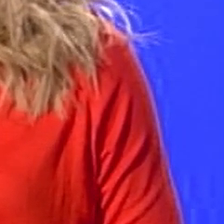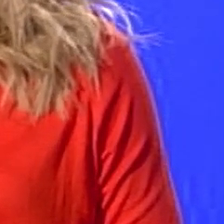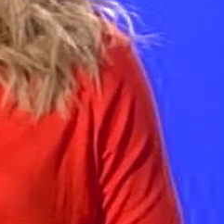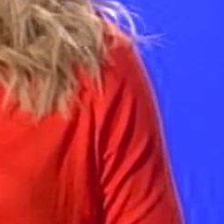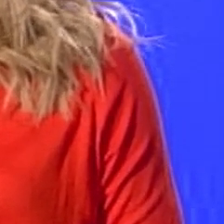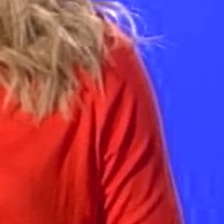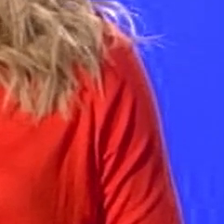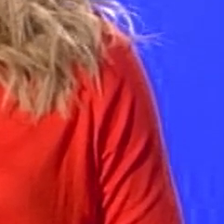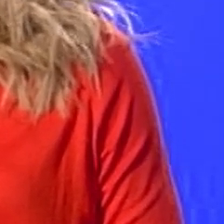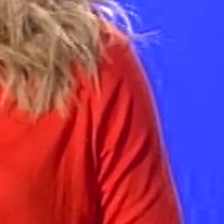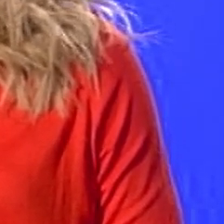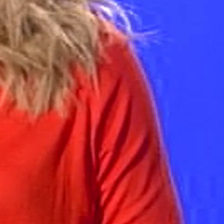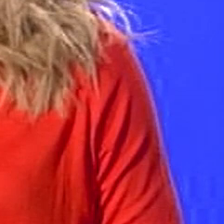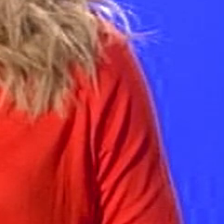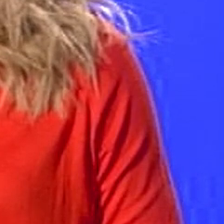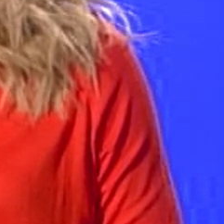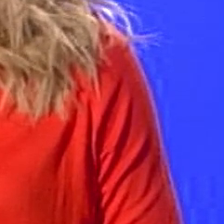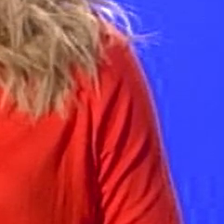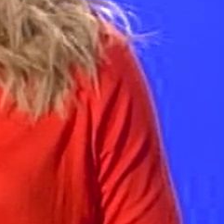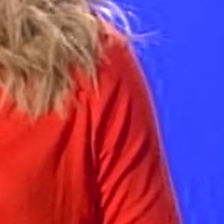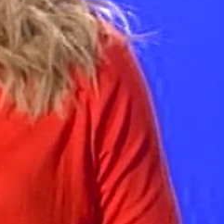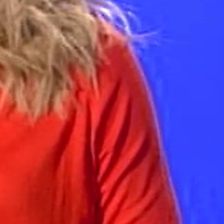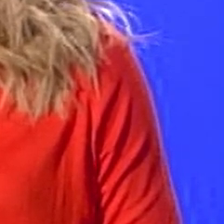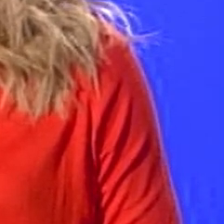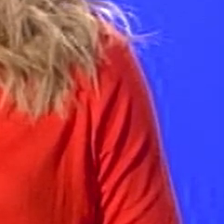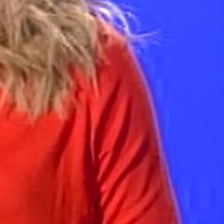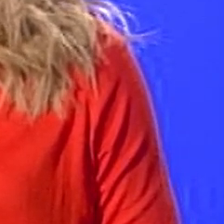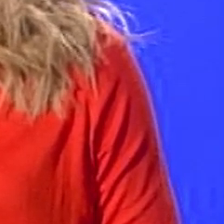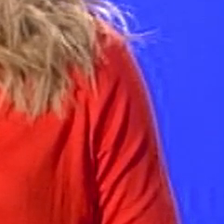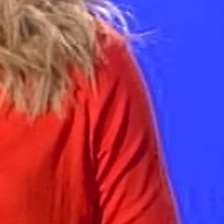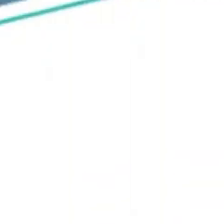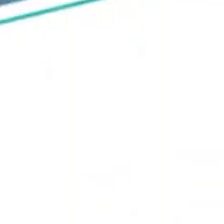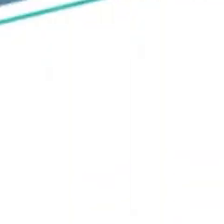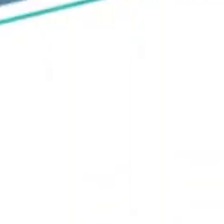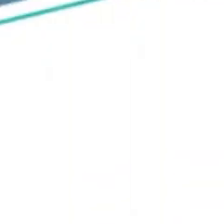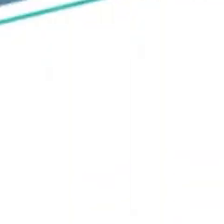iniciativas solidarias y buenas noticias para ustedes en sus casas. Iniciemos.